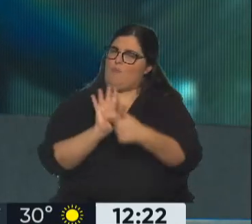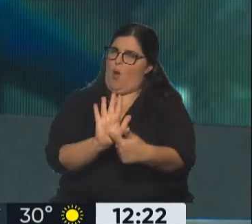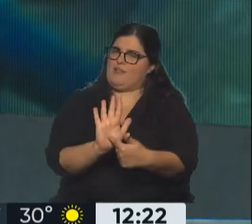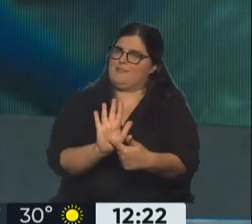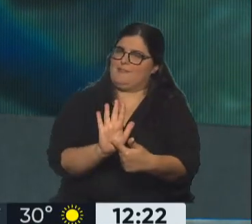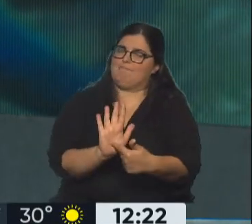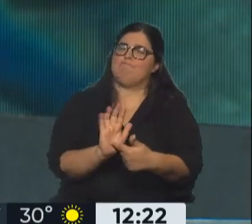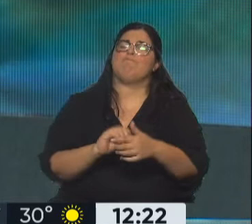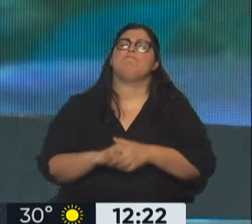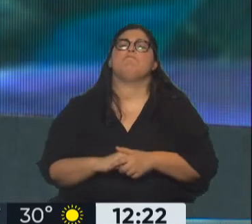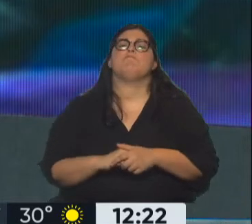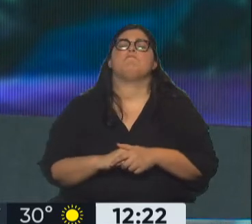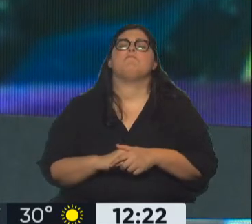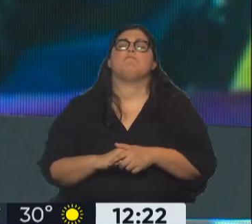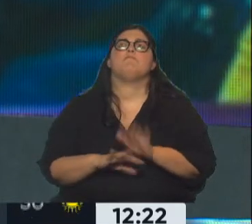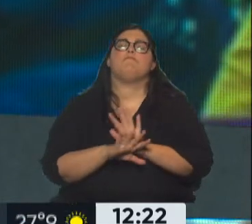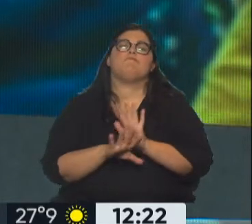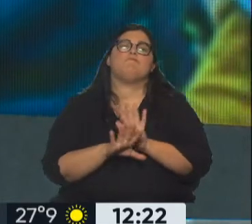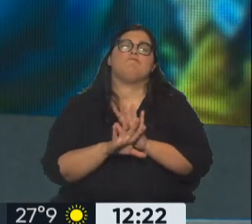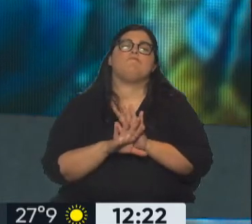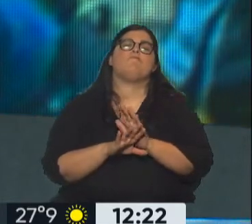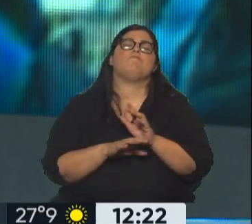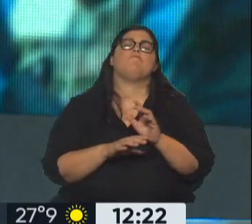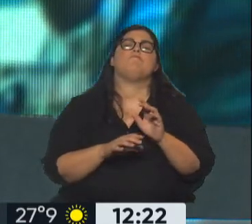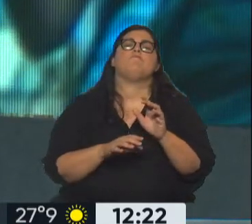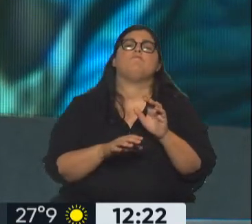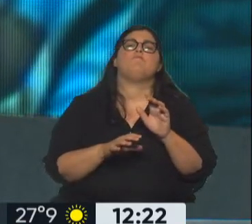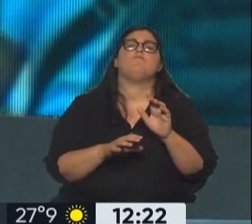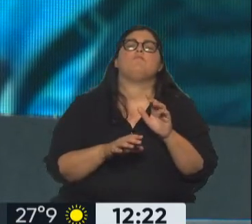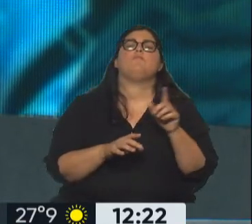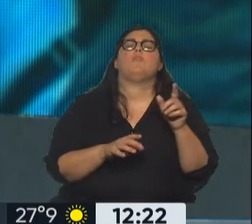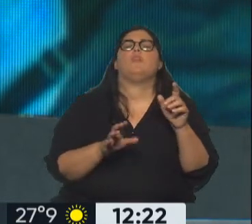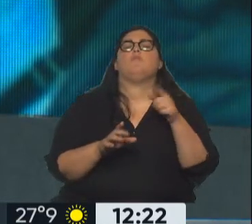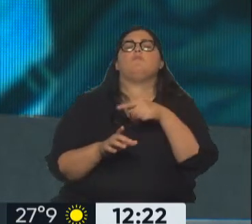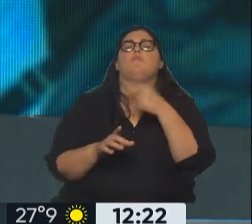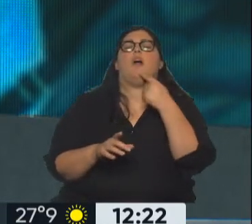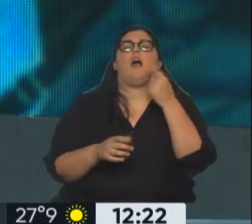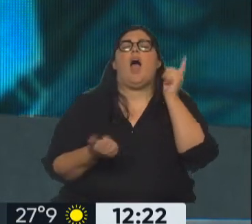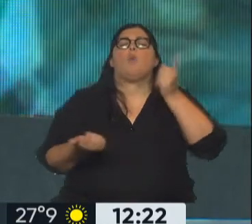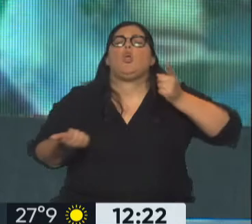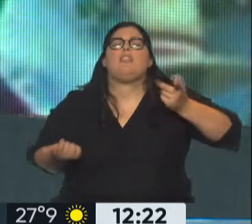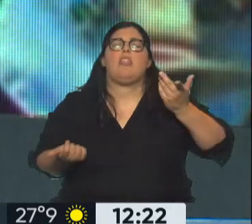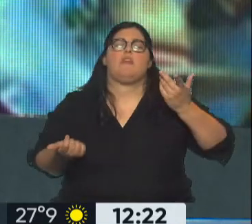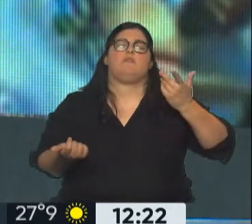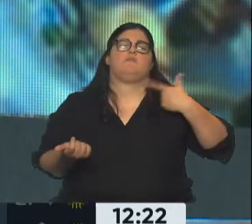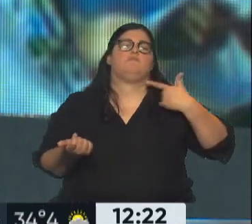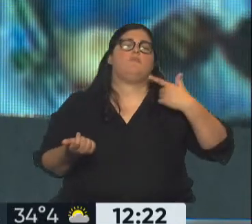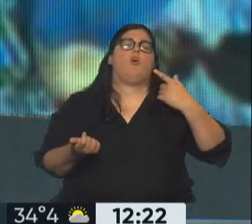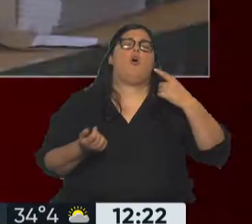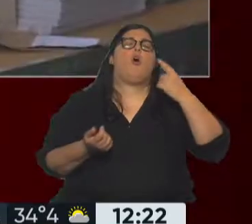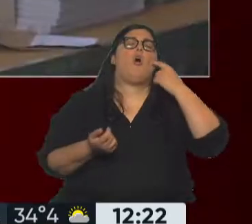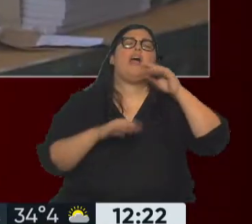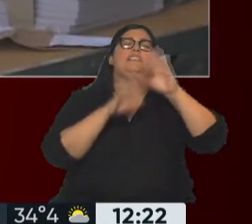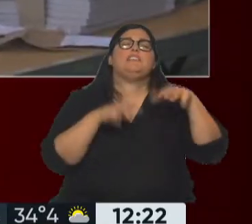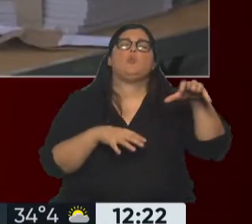brevemente, el aumento de la narrativa del autoritarismo, el ir por todo, el avasallamiento de las instituciones democráticas